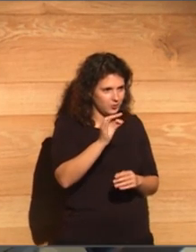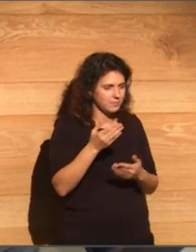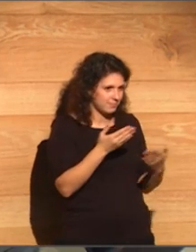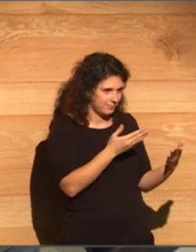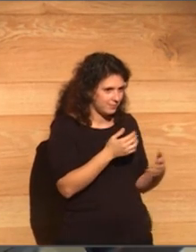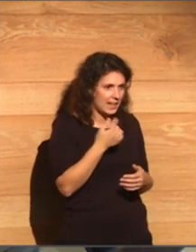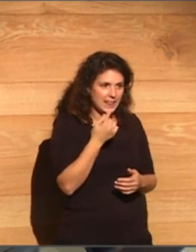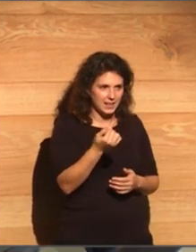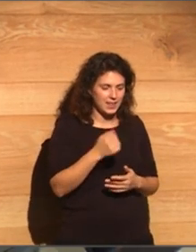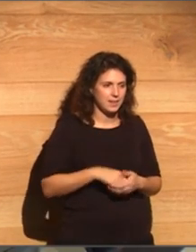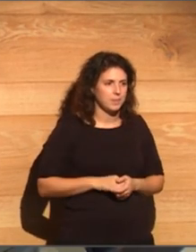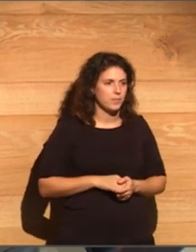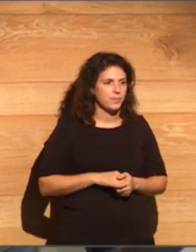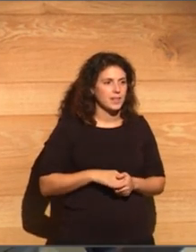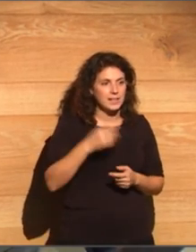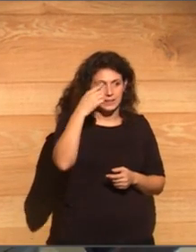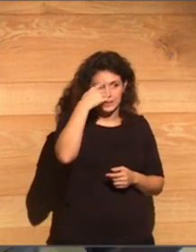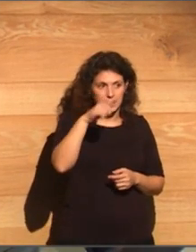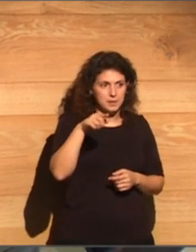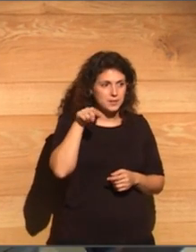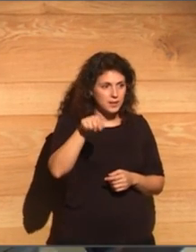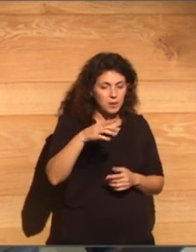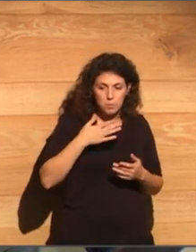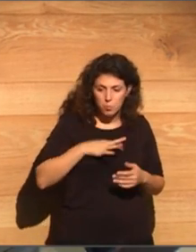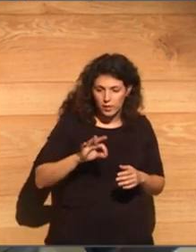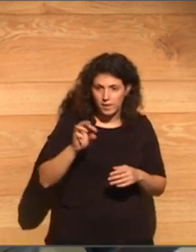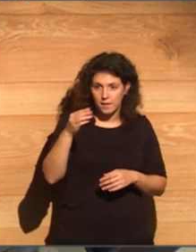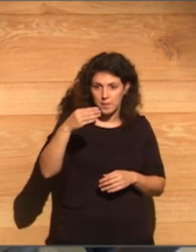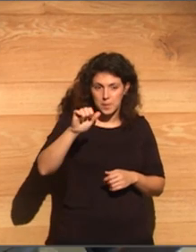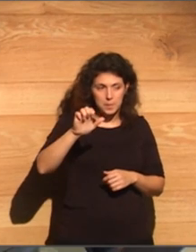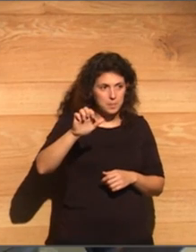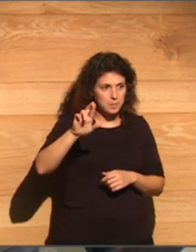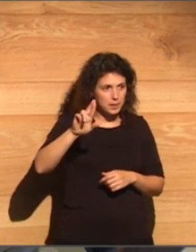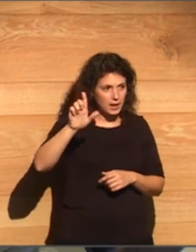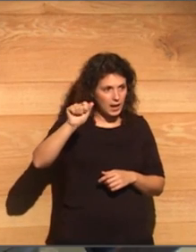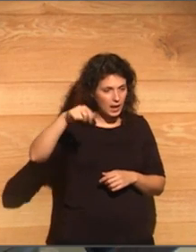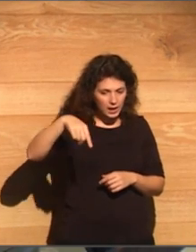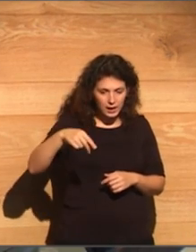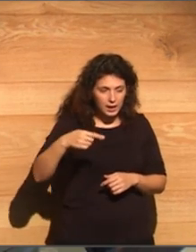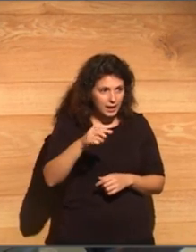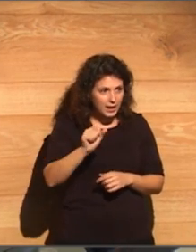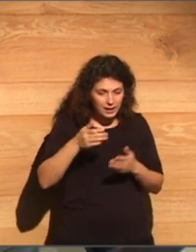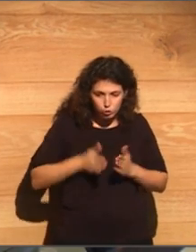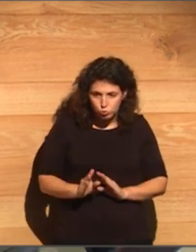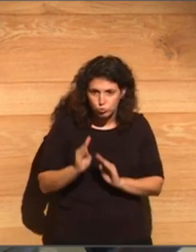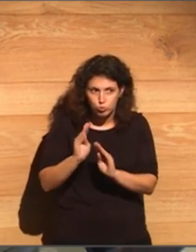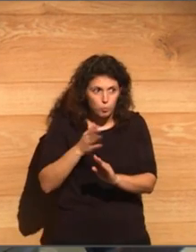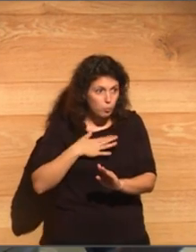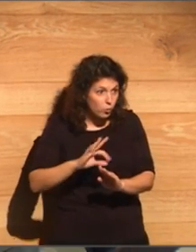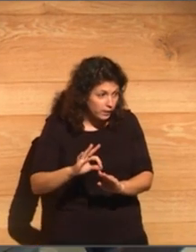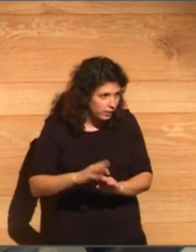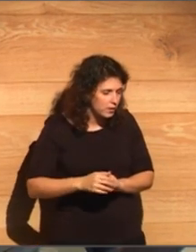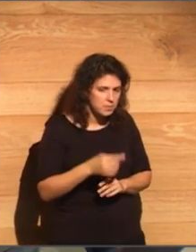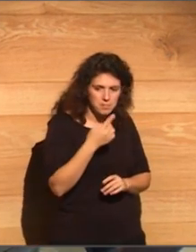dice, ¿sabes que este posiblemente sea hijo de Berlanga? Digo, ¿qué me está contando? ¿Qué me está contando? Y